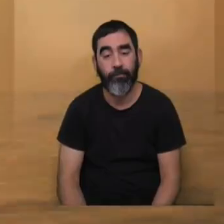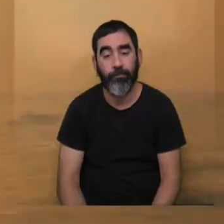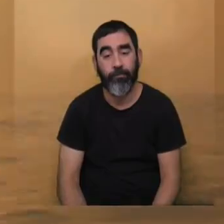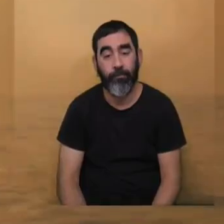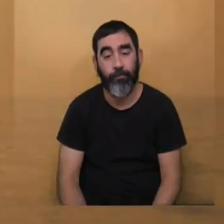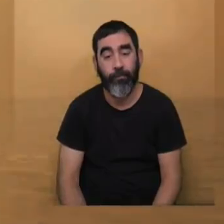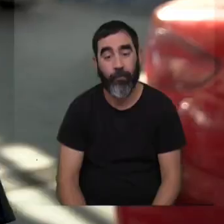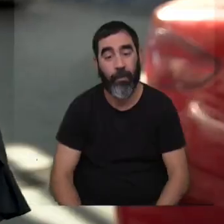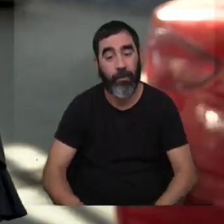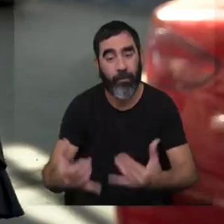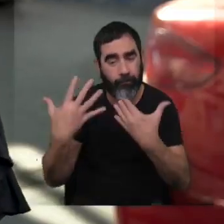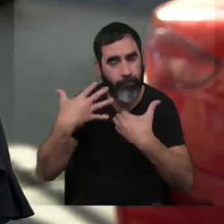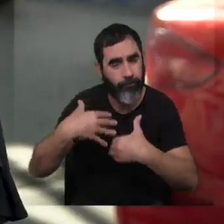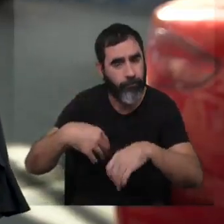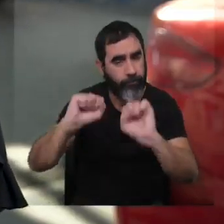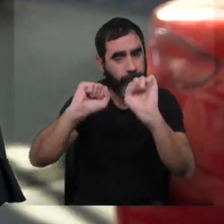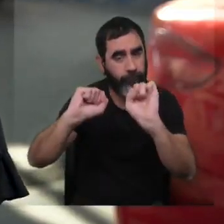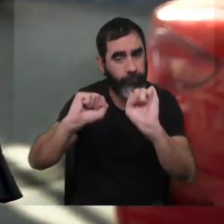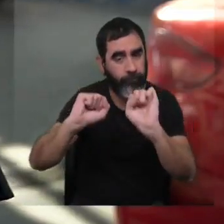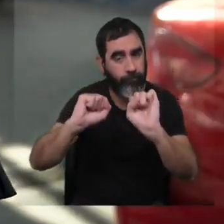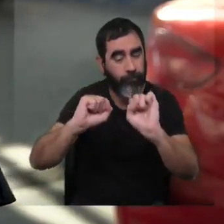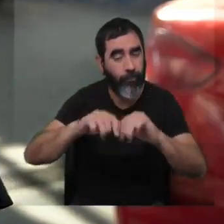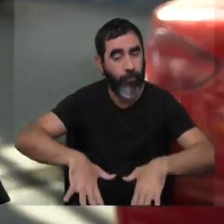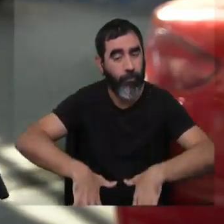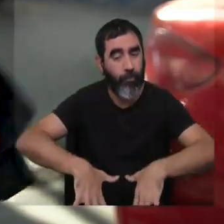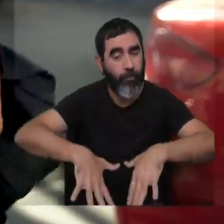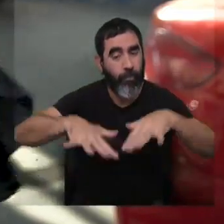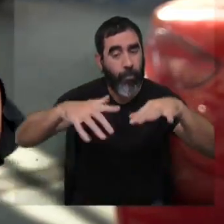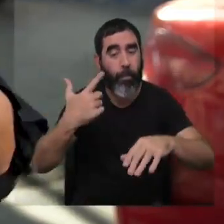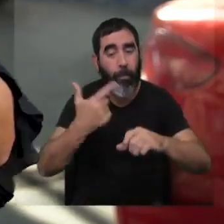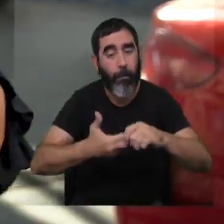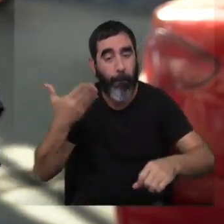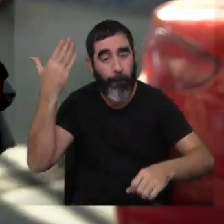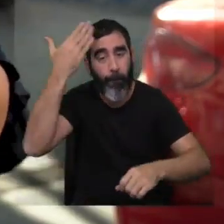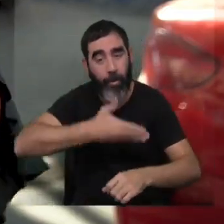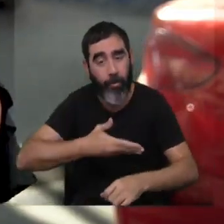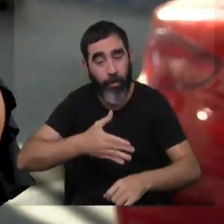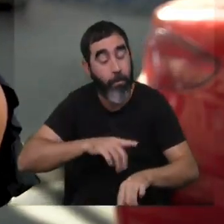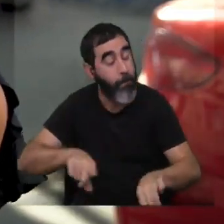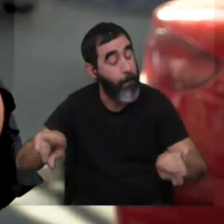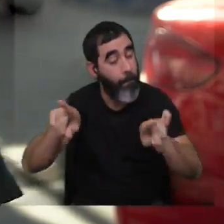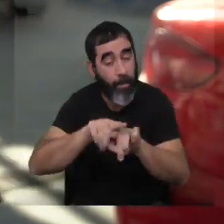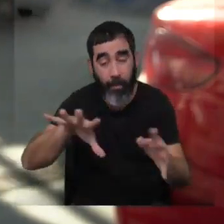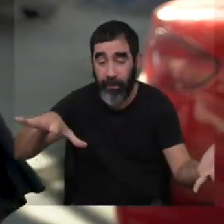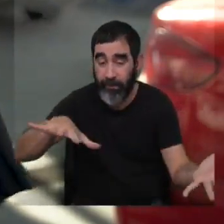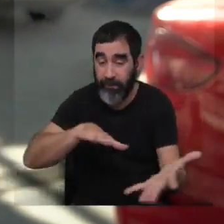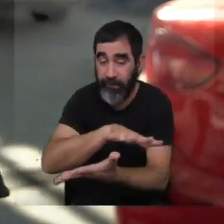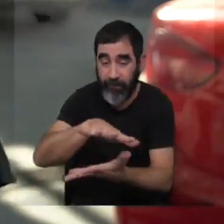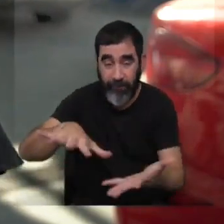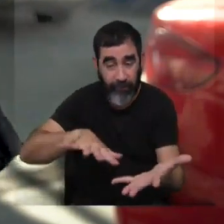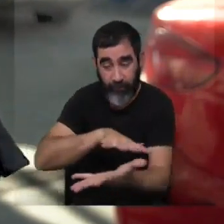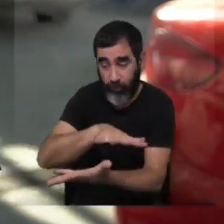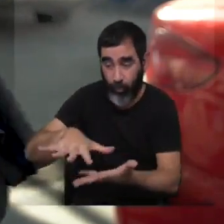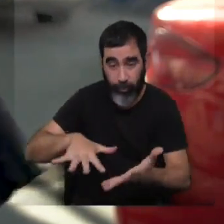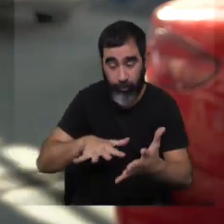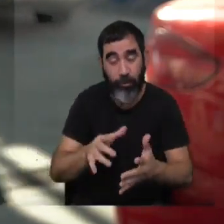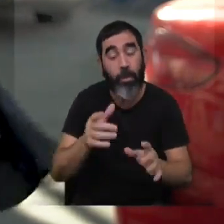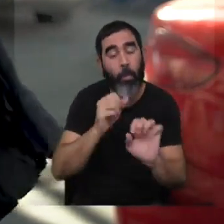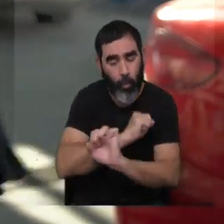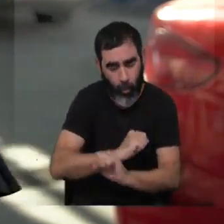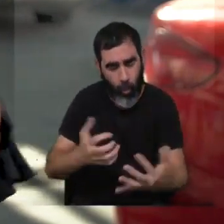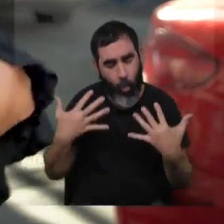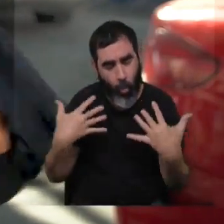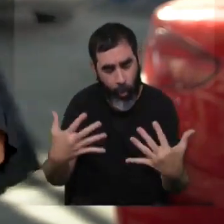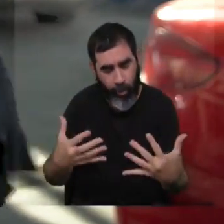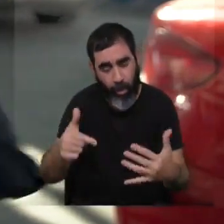Ellos ya han identificado acumulaciones de petróleo. Nosotros tenemos las mismas situaciones geológicas, entonces tenemos posibilidades,